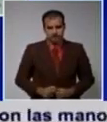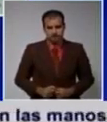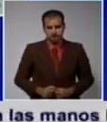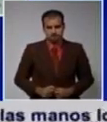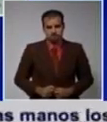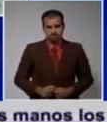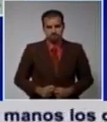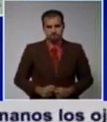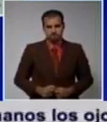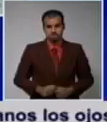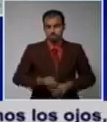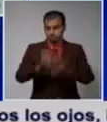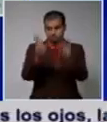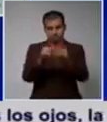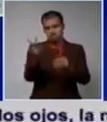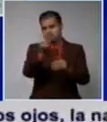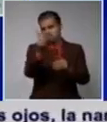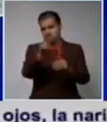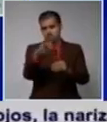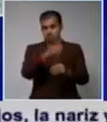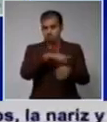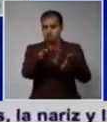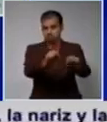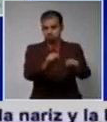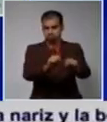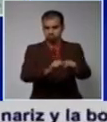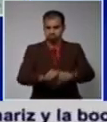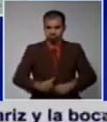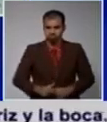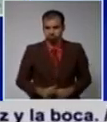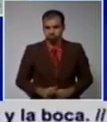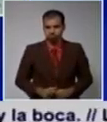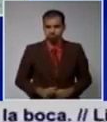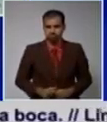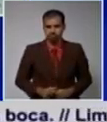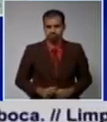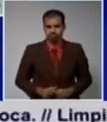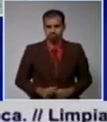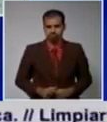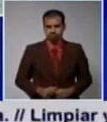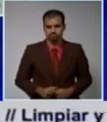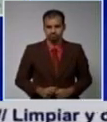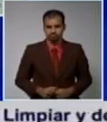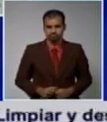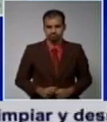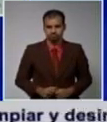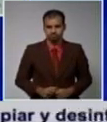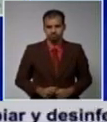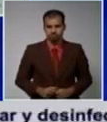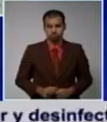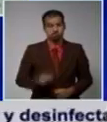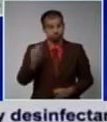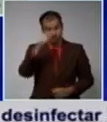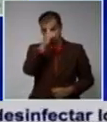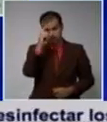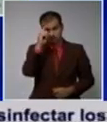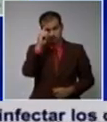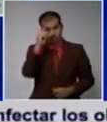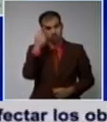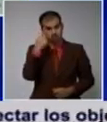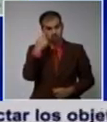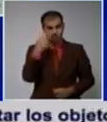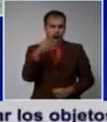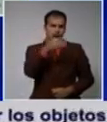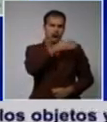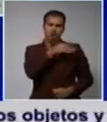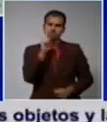22 casos autóctonos ayer, 13 más que el día anterior, en una provincia que logró un control,